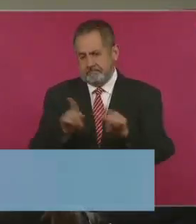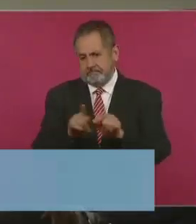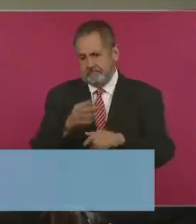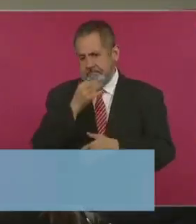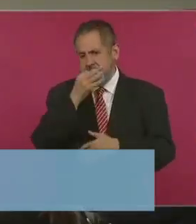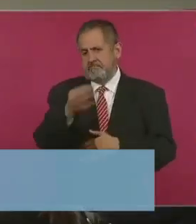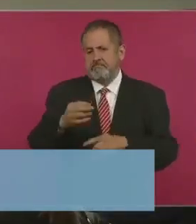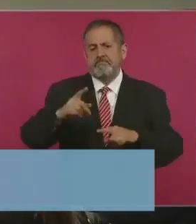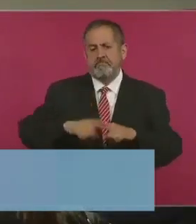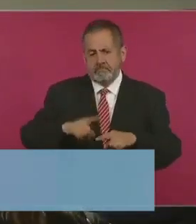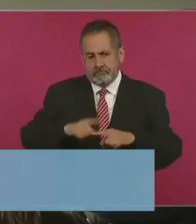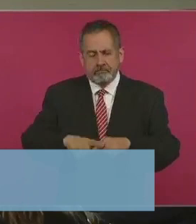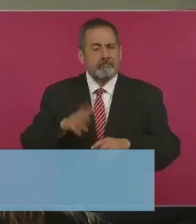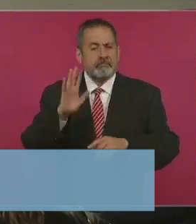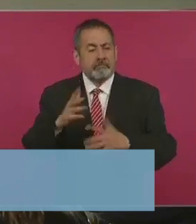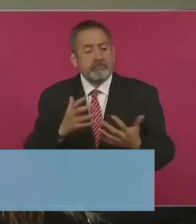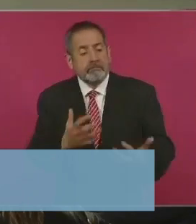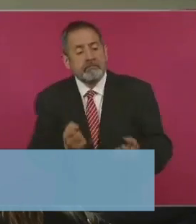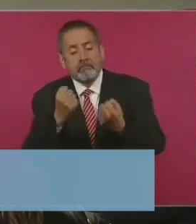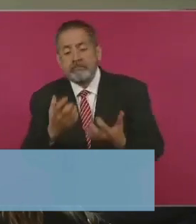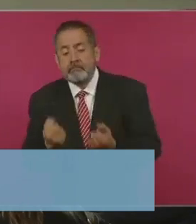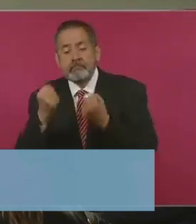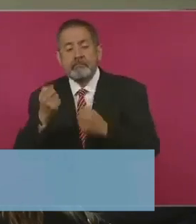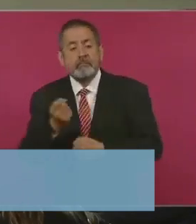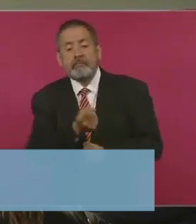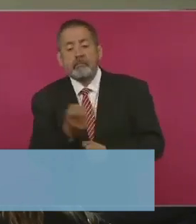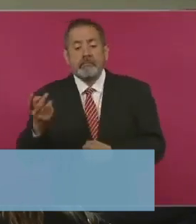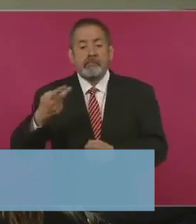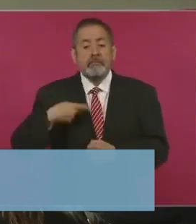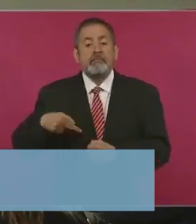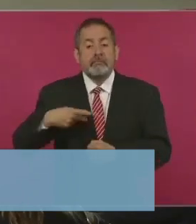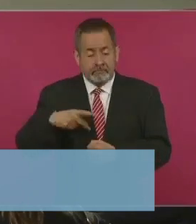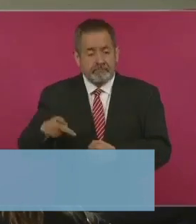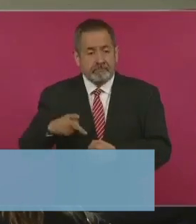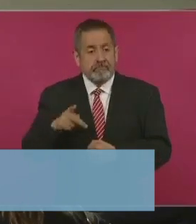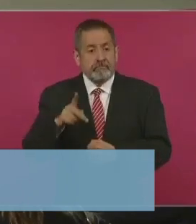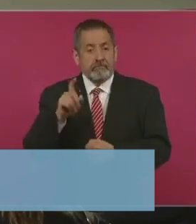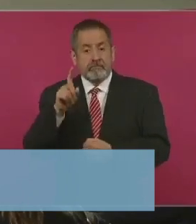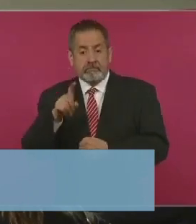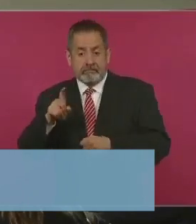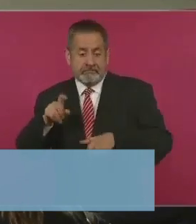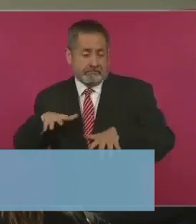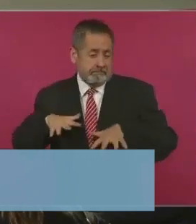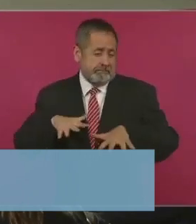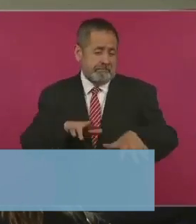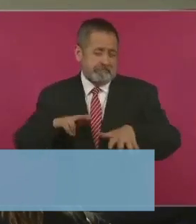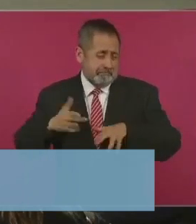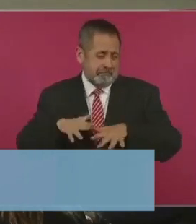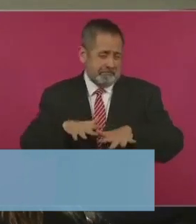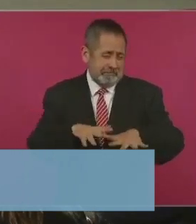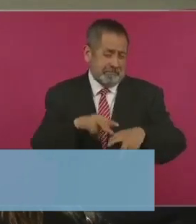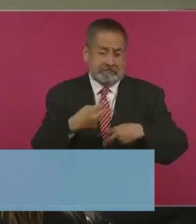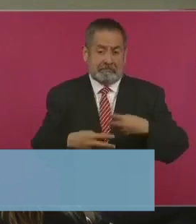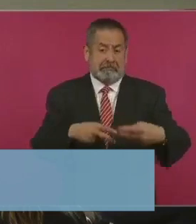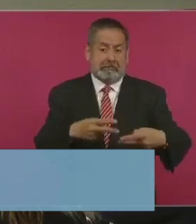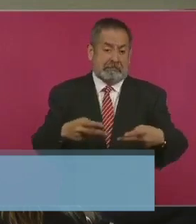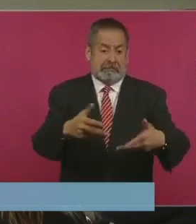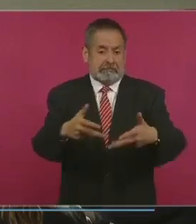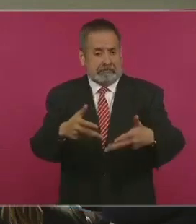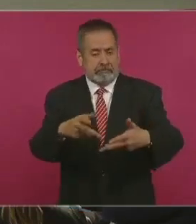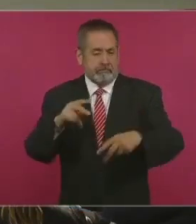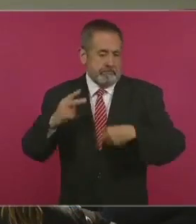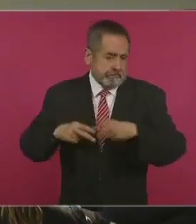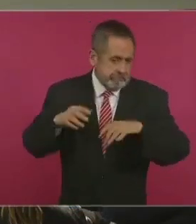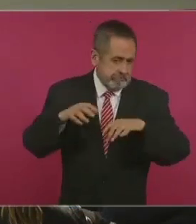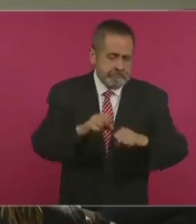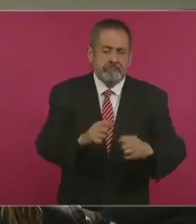Se realizó el rescate de personas atrapadas por la corriente de un río en Tecpan por parte de la Secretaría